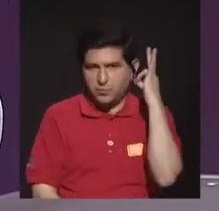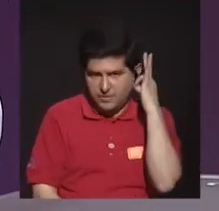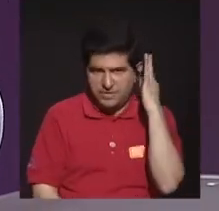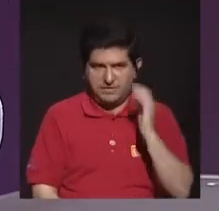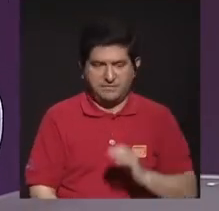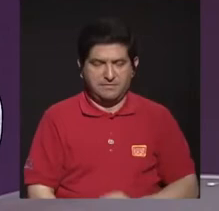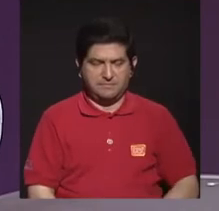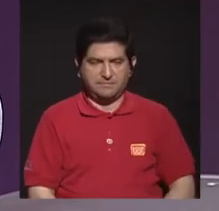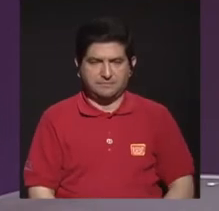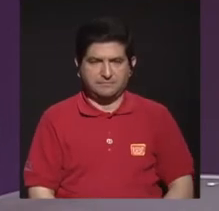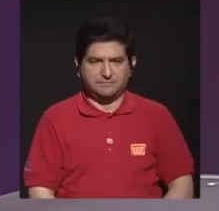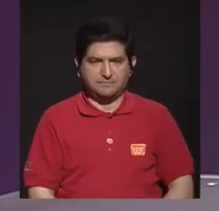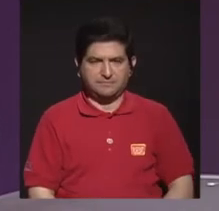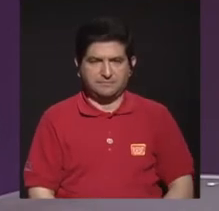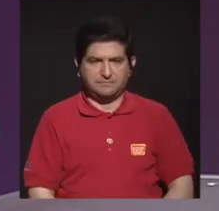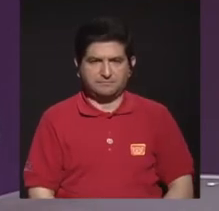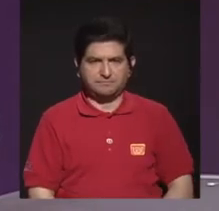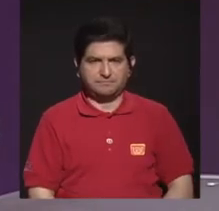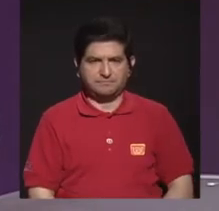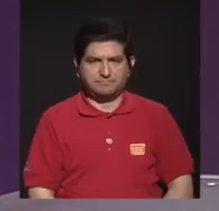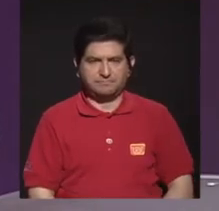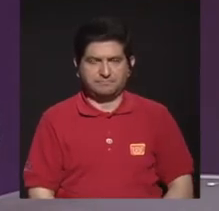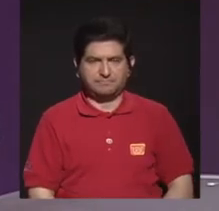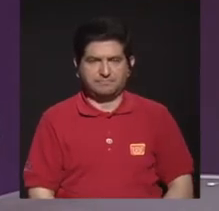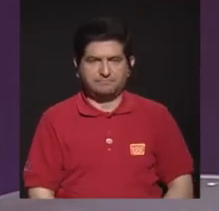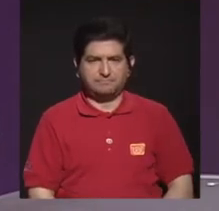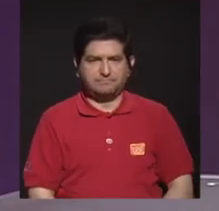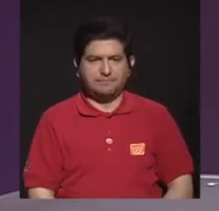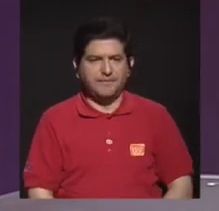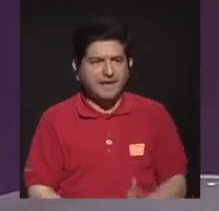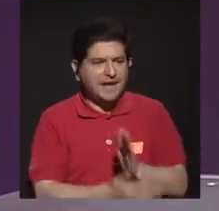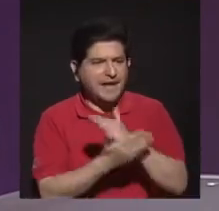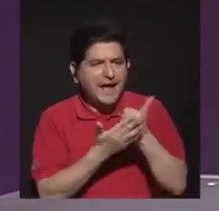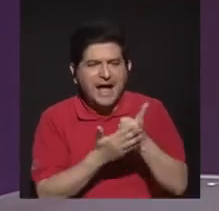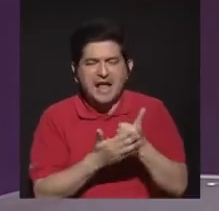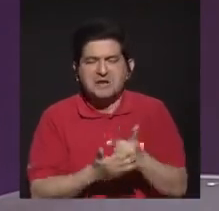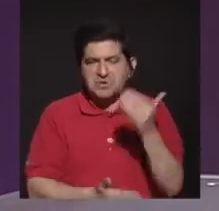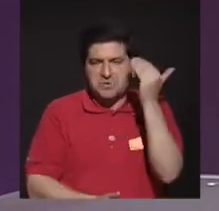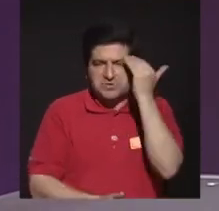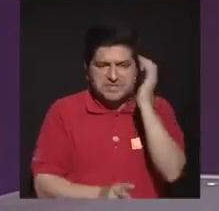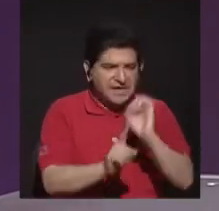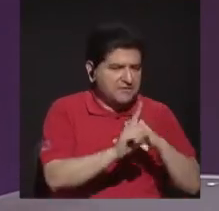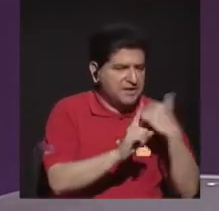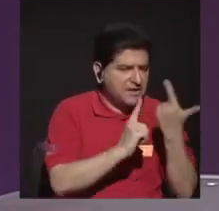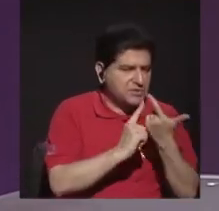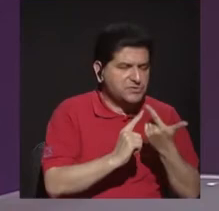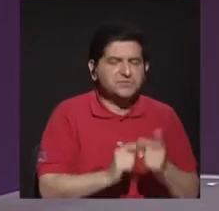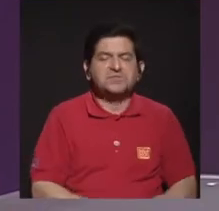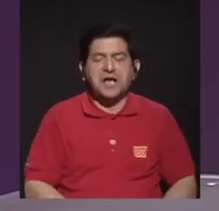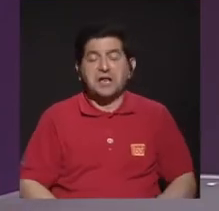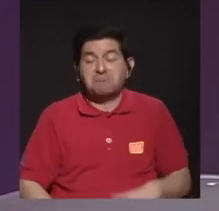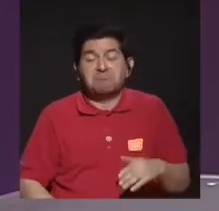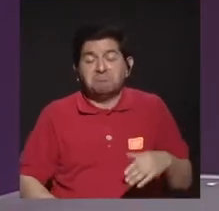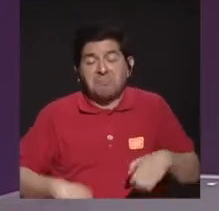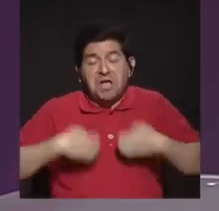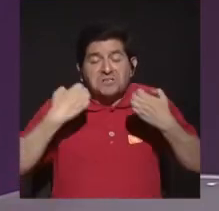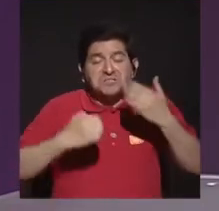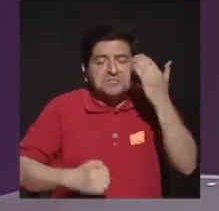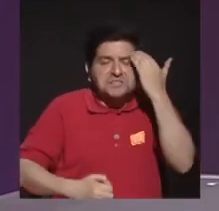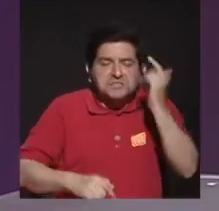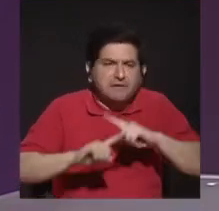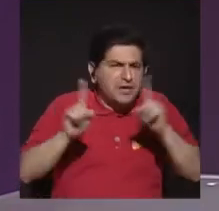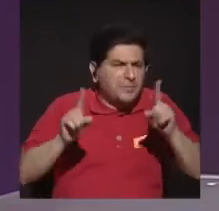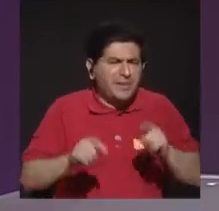lo tanto, existe como algo que se sabe de lo social, pero no algo que se vive, ¿no? Y